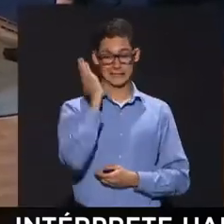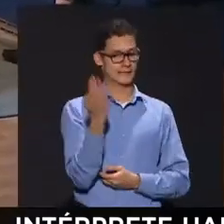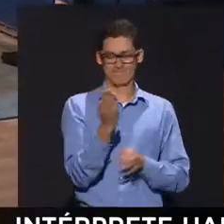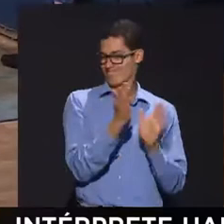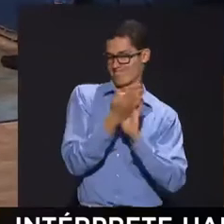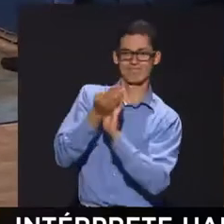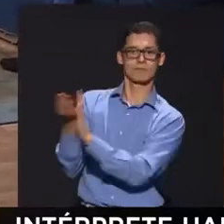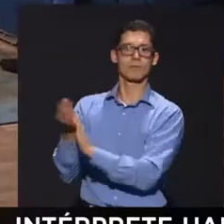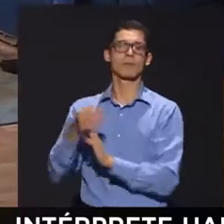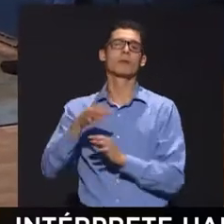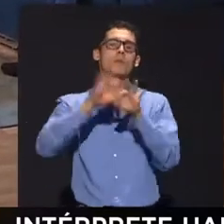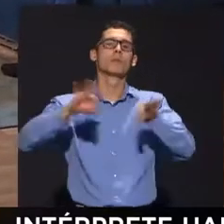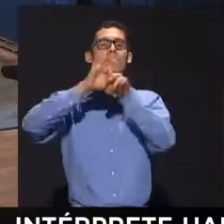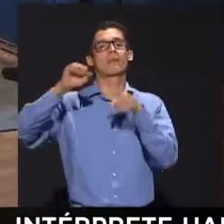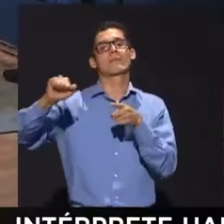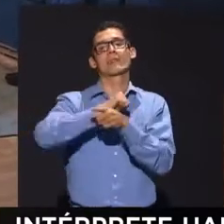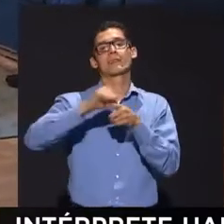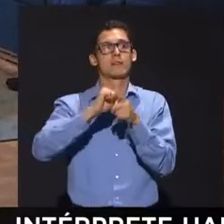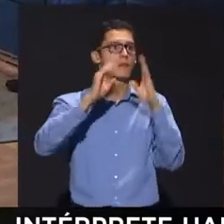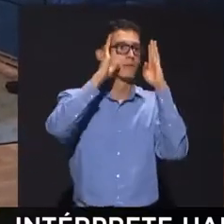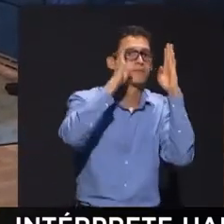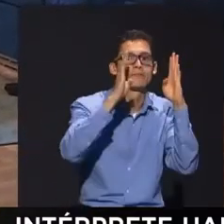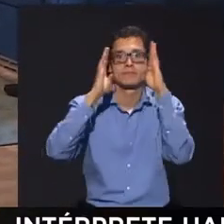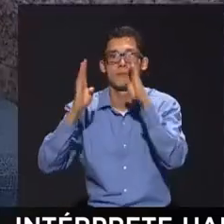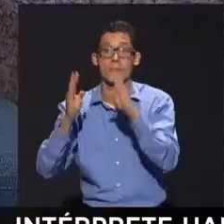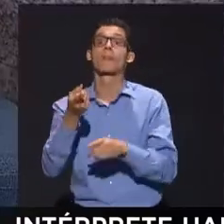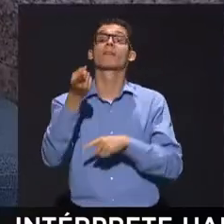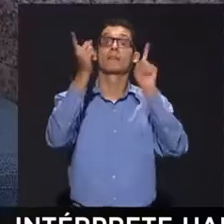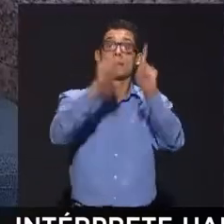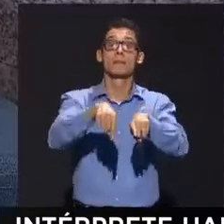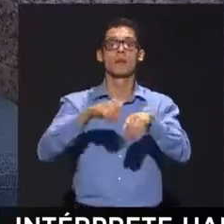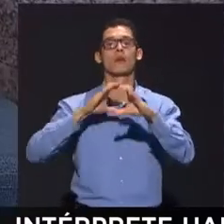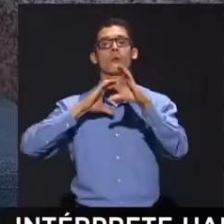¿cierto? Entonces, ese ejercicio, además que estimula la comunicación entre las